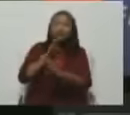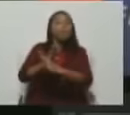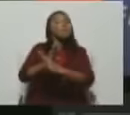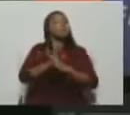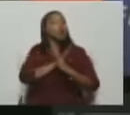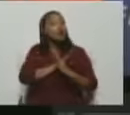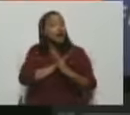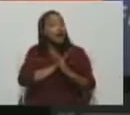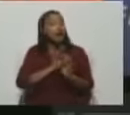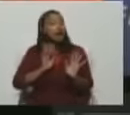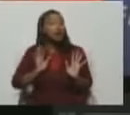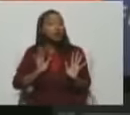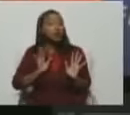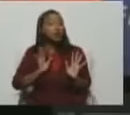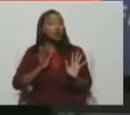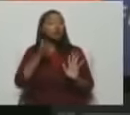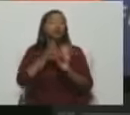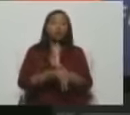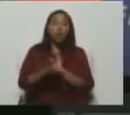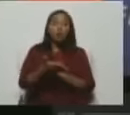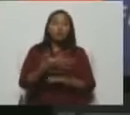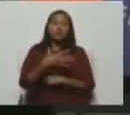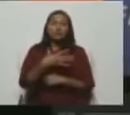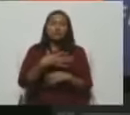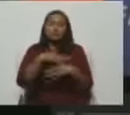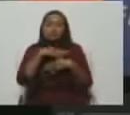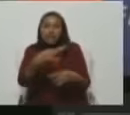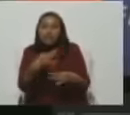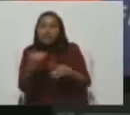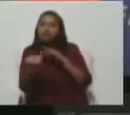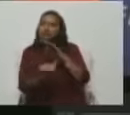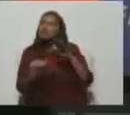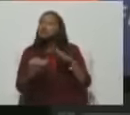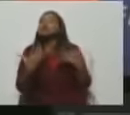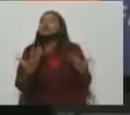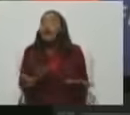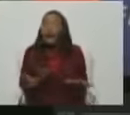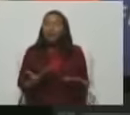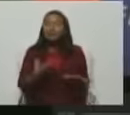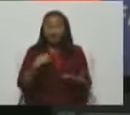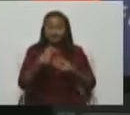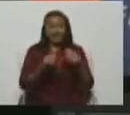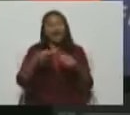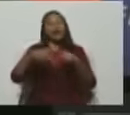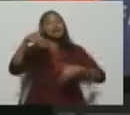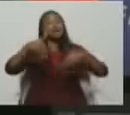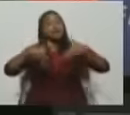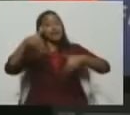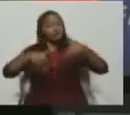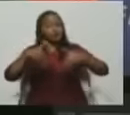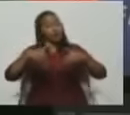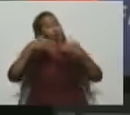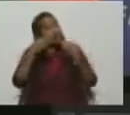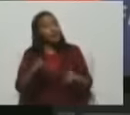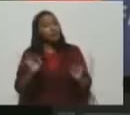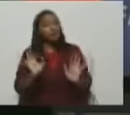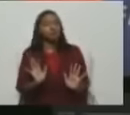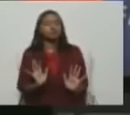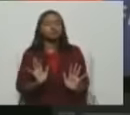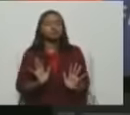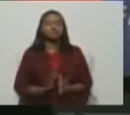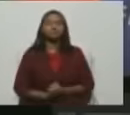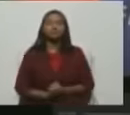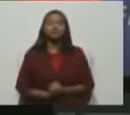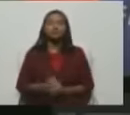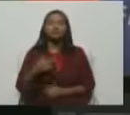voluntad institucional para que se haga un evento de esta naturaleza. Yo dificulto, pues,